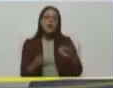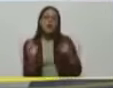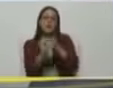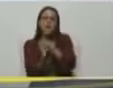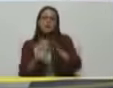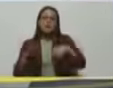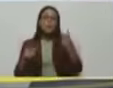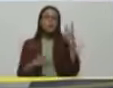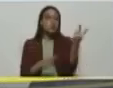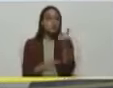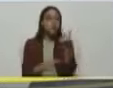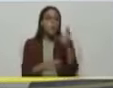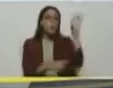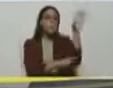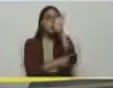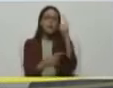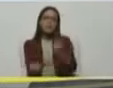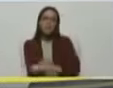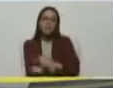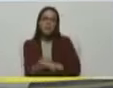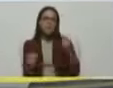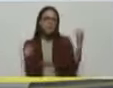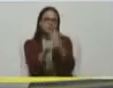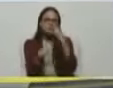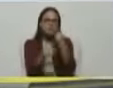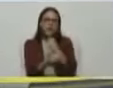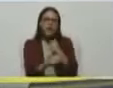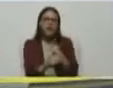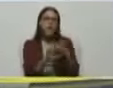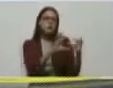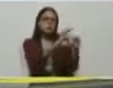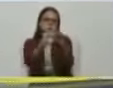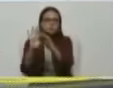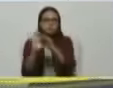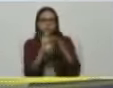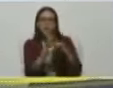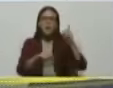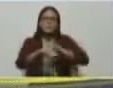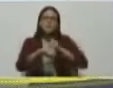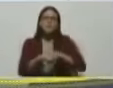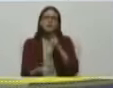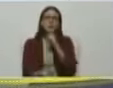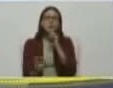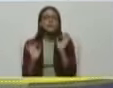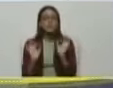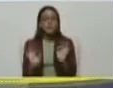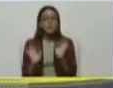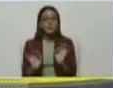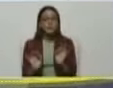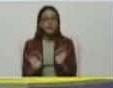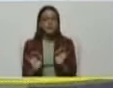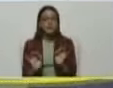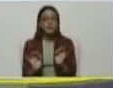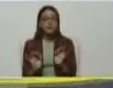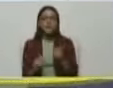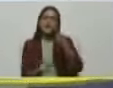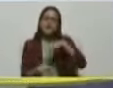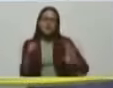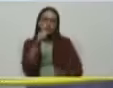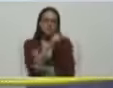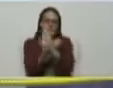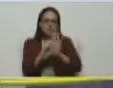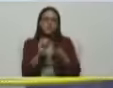países hermanos trabajan de manera unida en momentos difíciles y defienden lo que